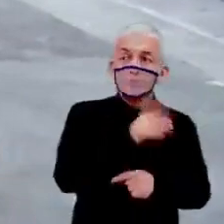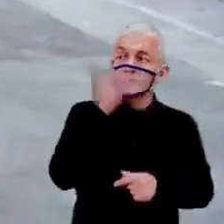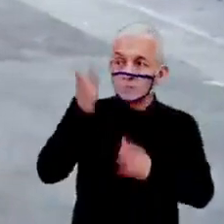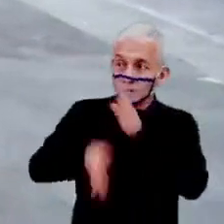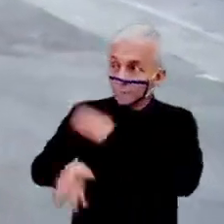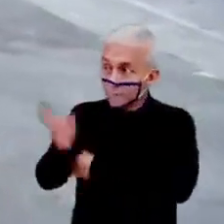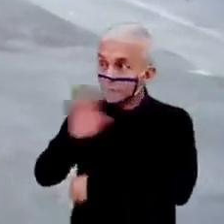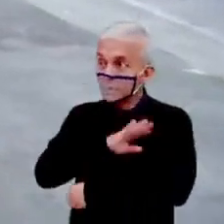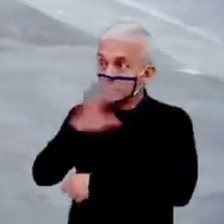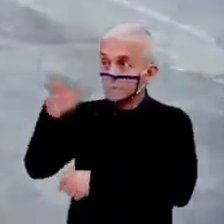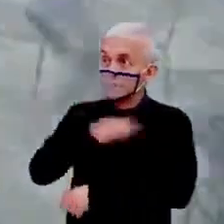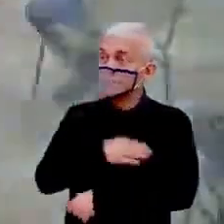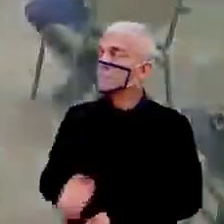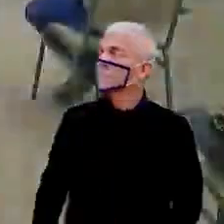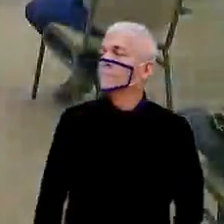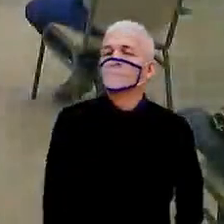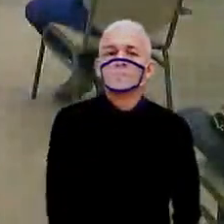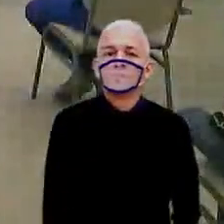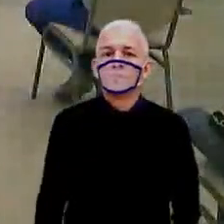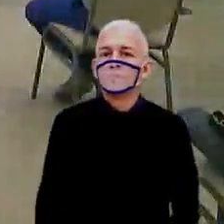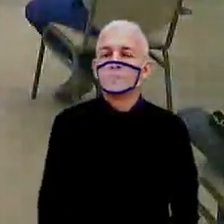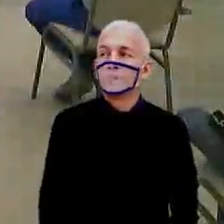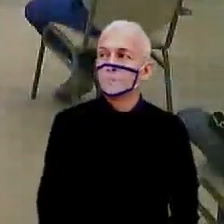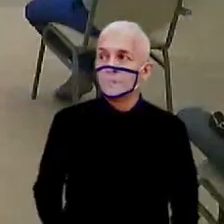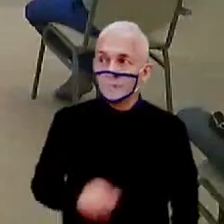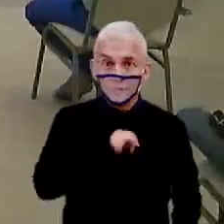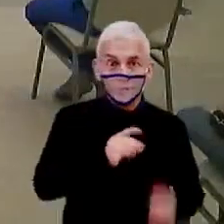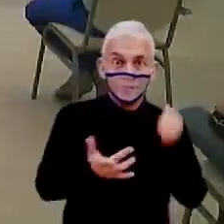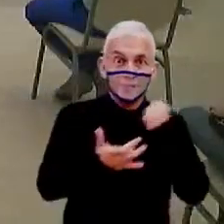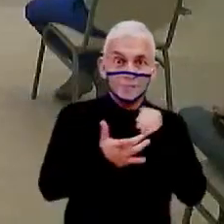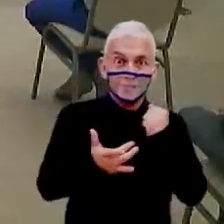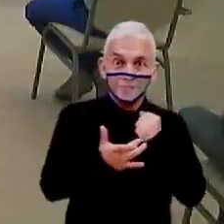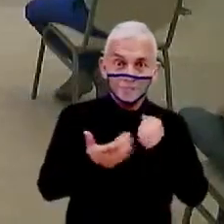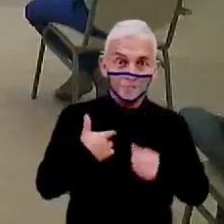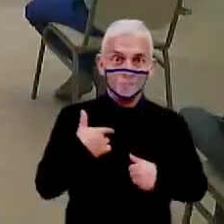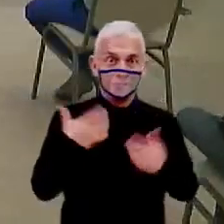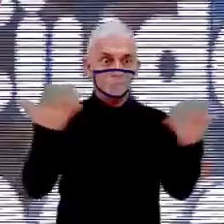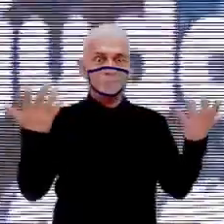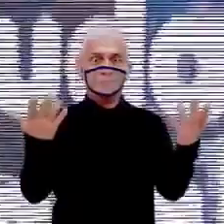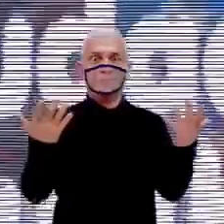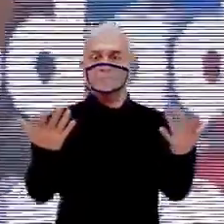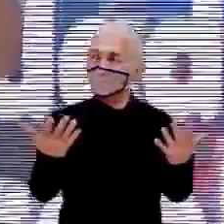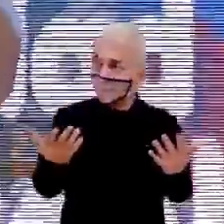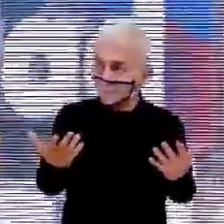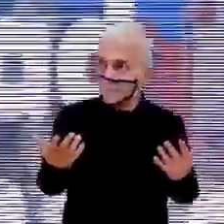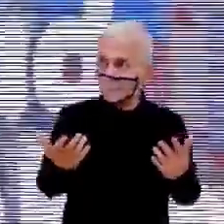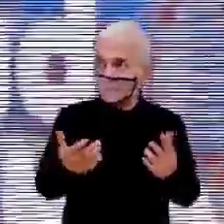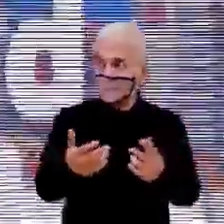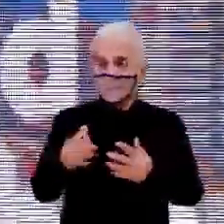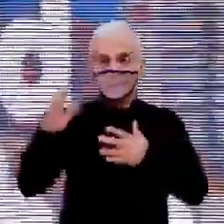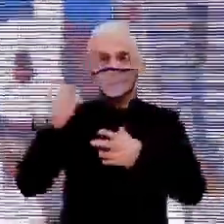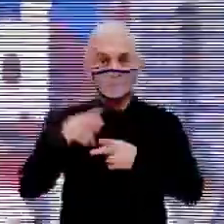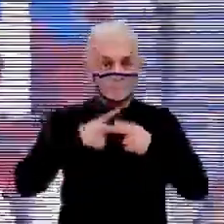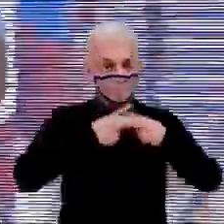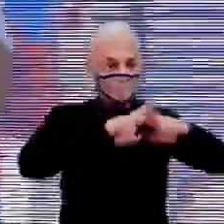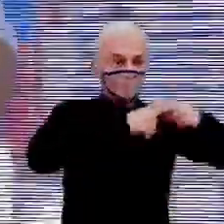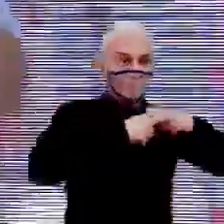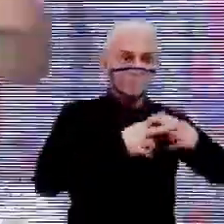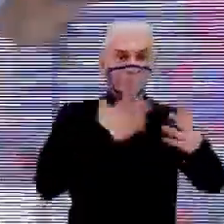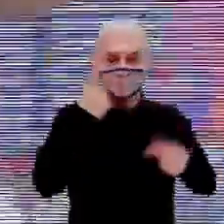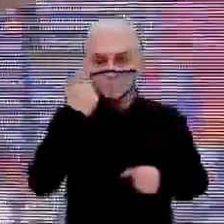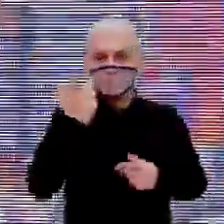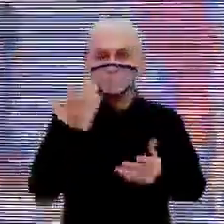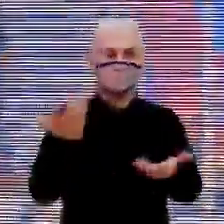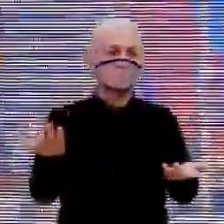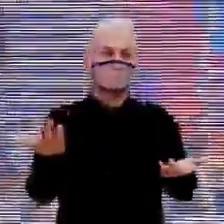más. Bueno, salí debiendo con ese video. Sancocho, alcalde. Sancocho pendiente.